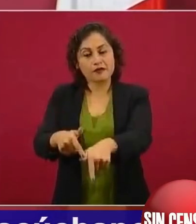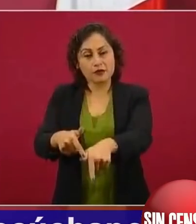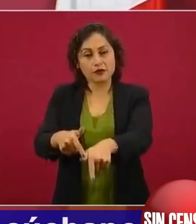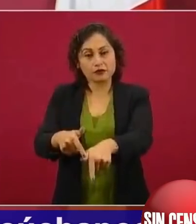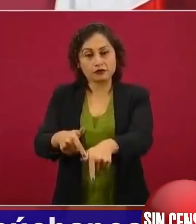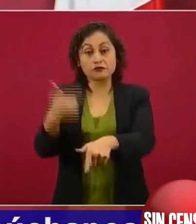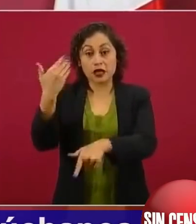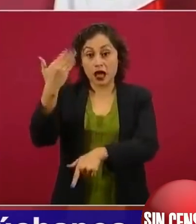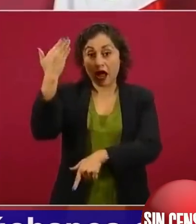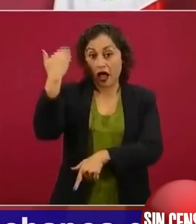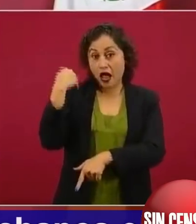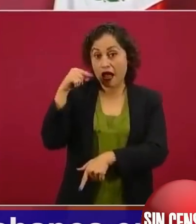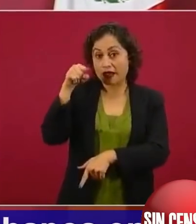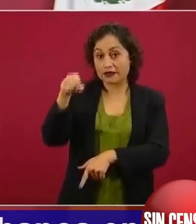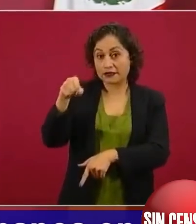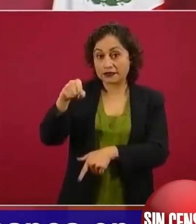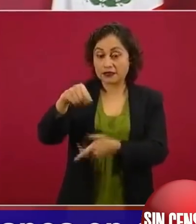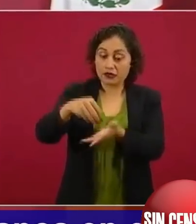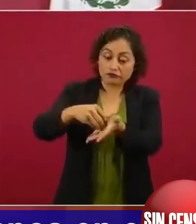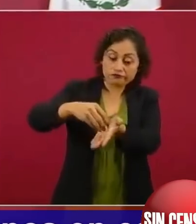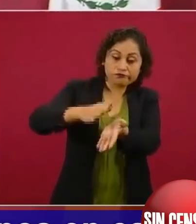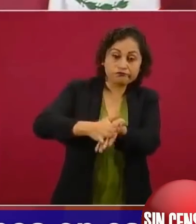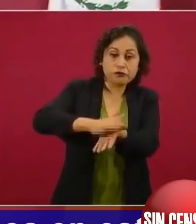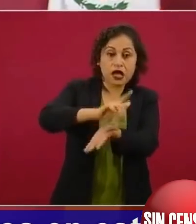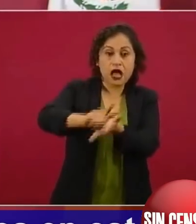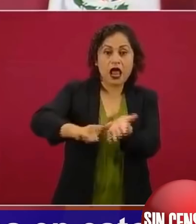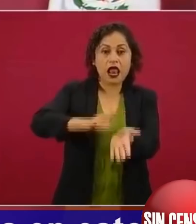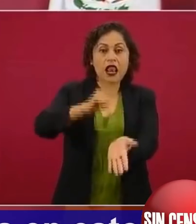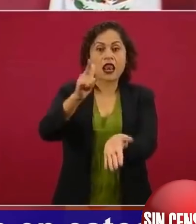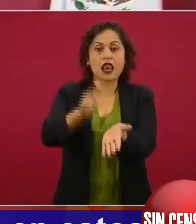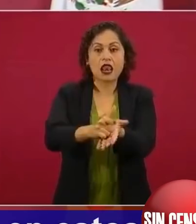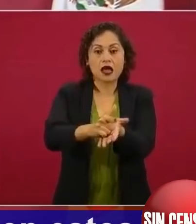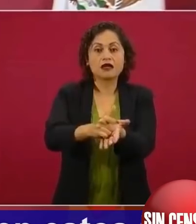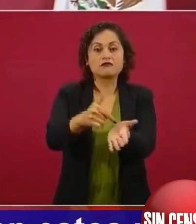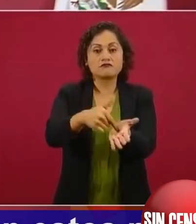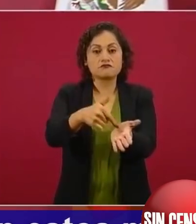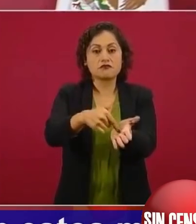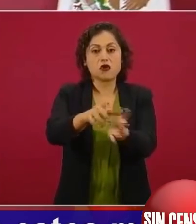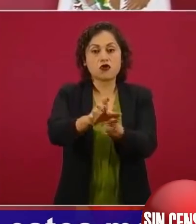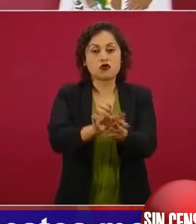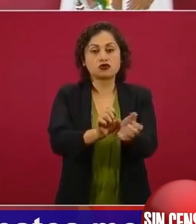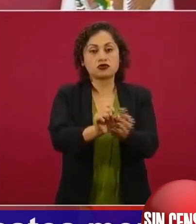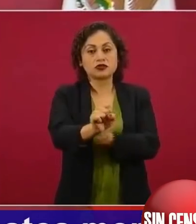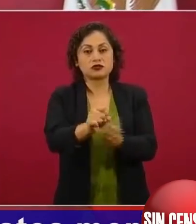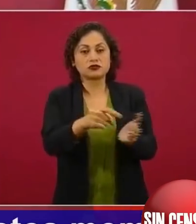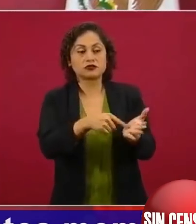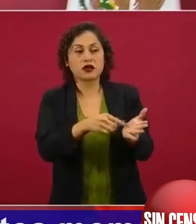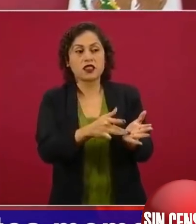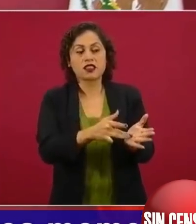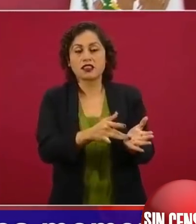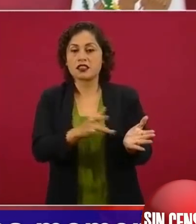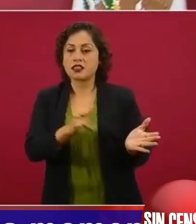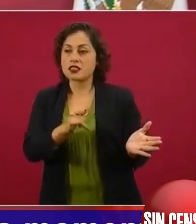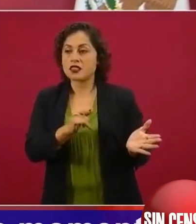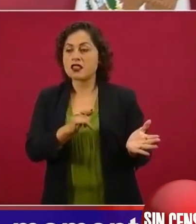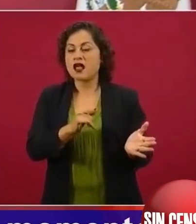leyes y la Constitución se respetan en la forma para violarse en el